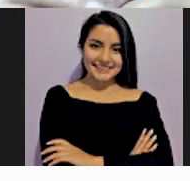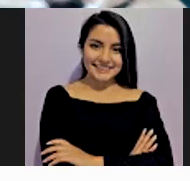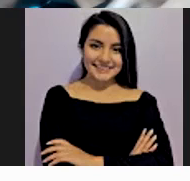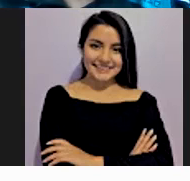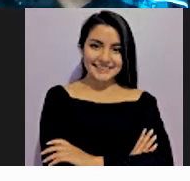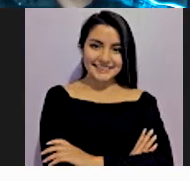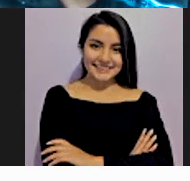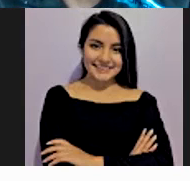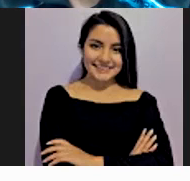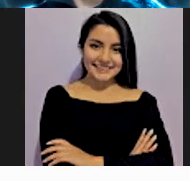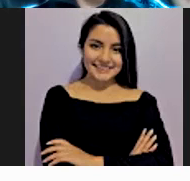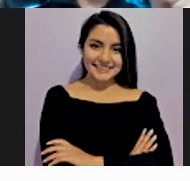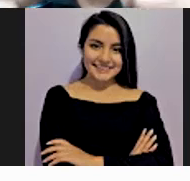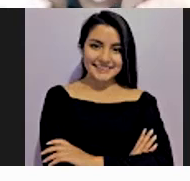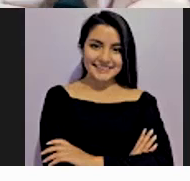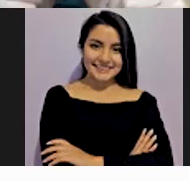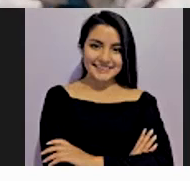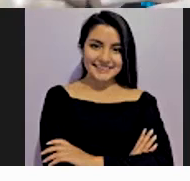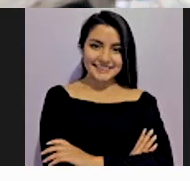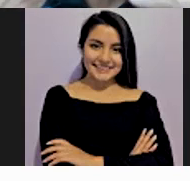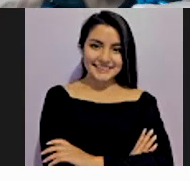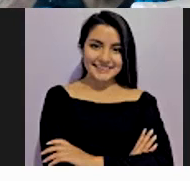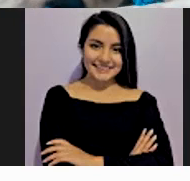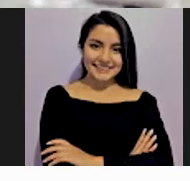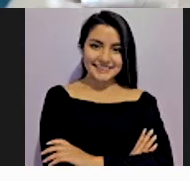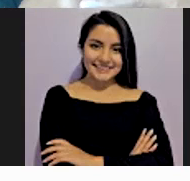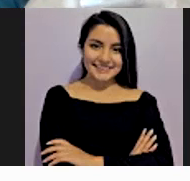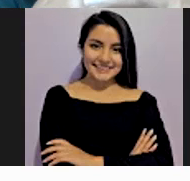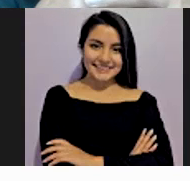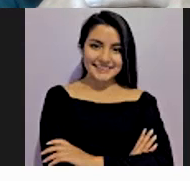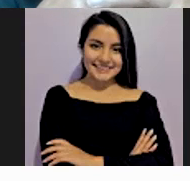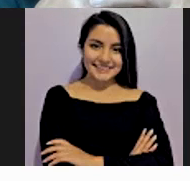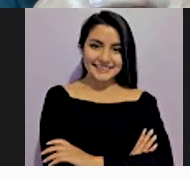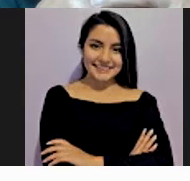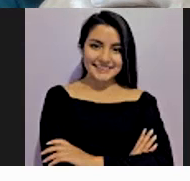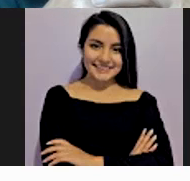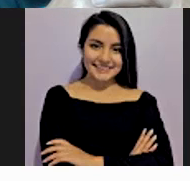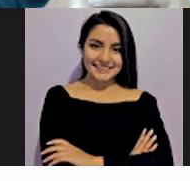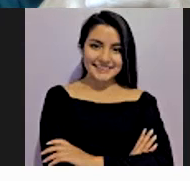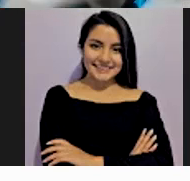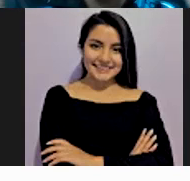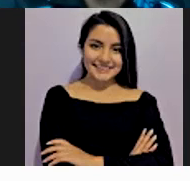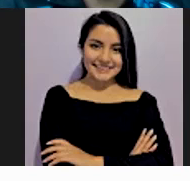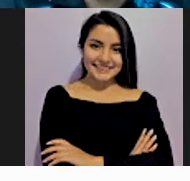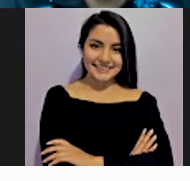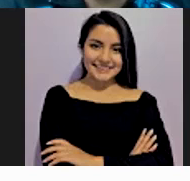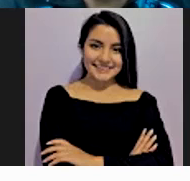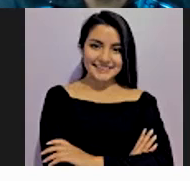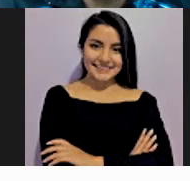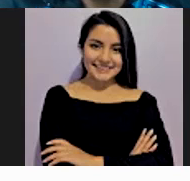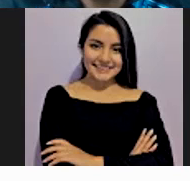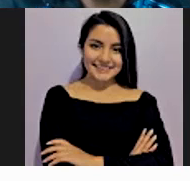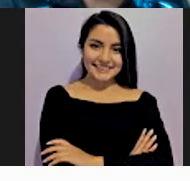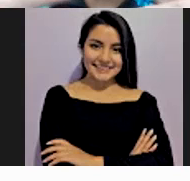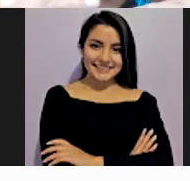hoy voy a explicar por acá, por allá, y poniendo ejemplos y la gente para ver si es que por ahí entiende, ¿no? Porque así puede ser